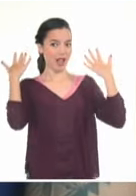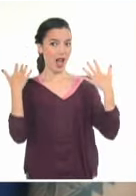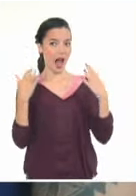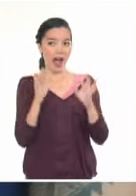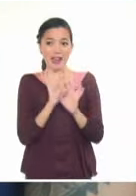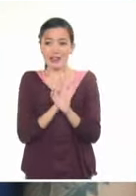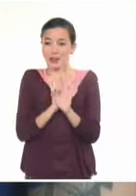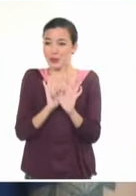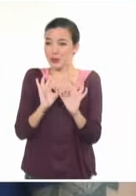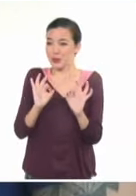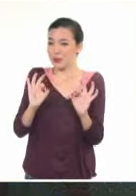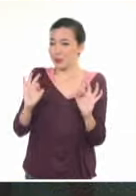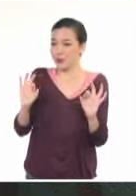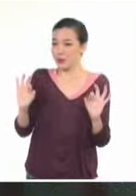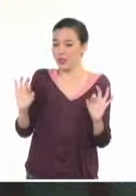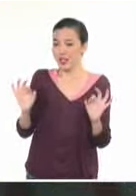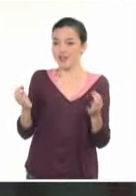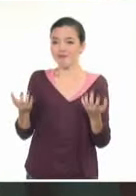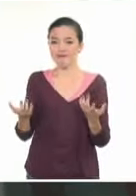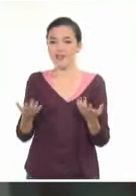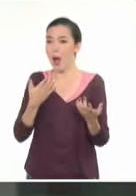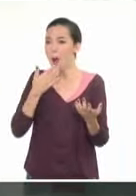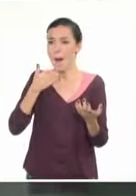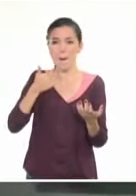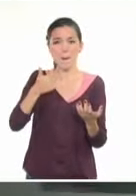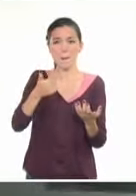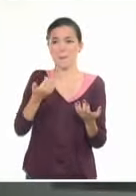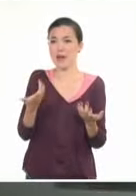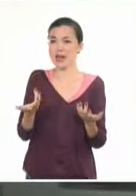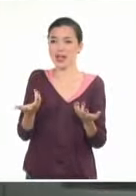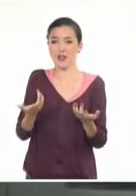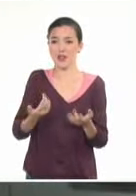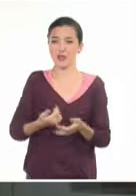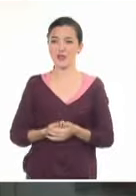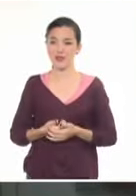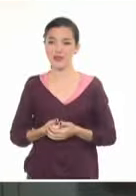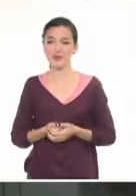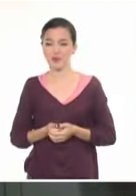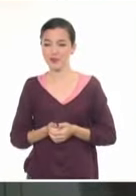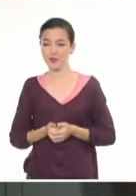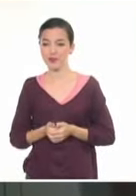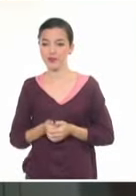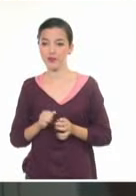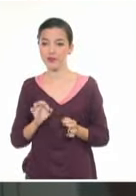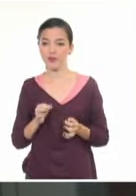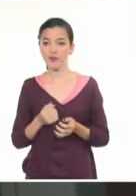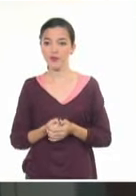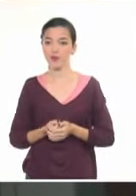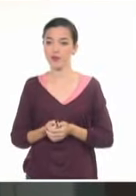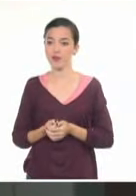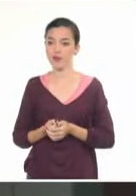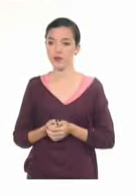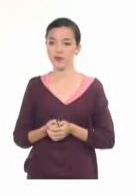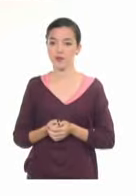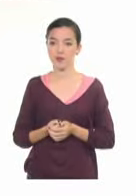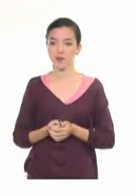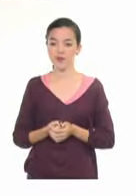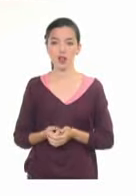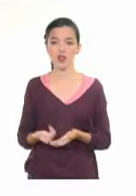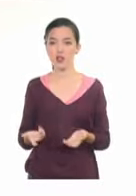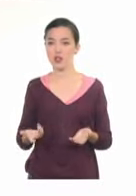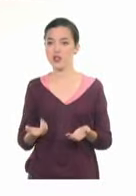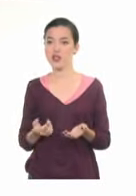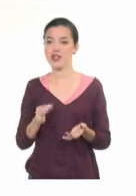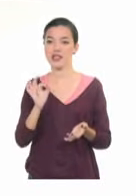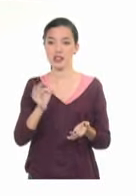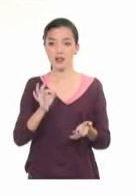se veía mejor que con su propio cabello. Ha llevado el proyecto a todo el país y su labor es gratuita. No existe un proceso de selección, trabajan para